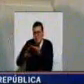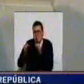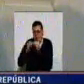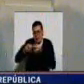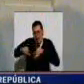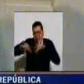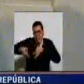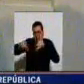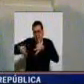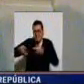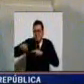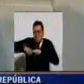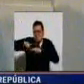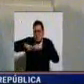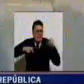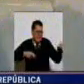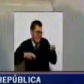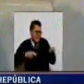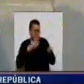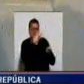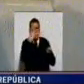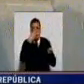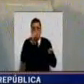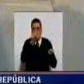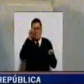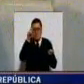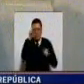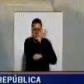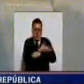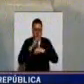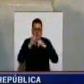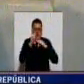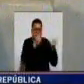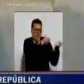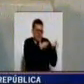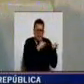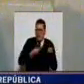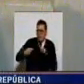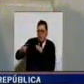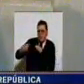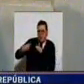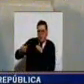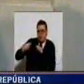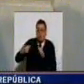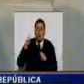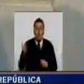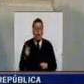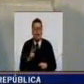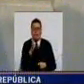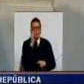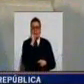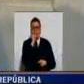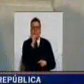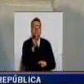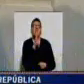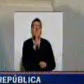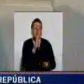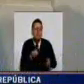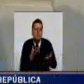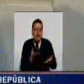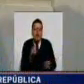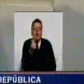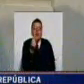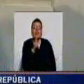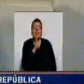febrero tuvieron que asumir un crédito de 366 millones de dólares para refinanciar sus deudas. ¿Saben quién les dio ese crédito?